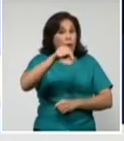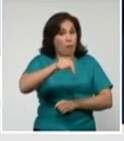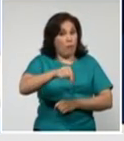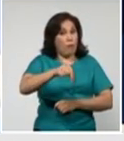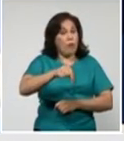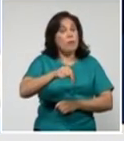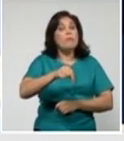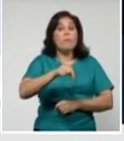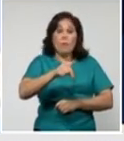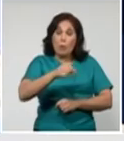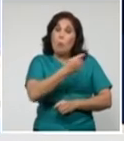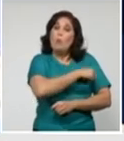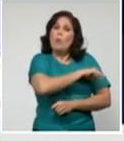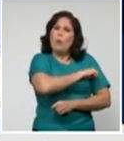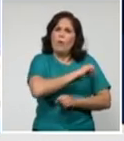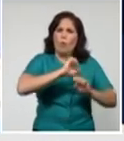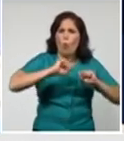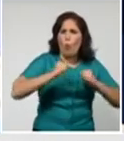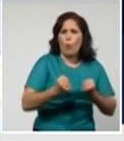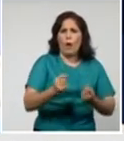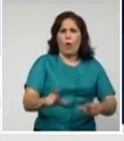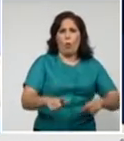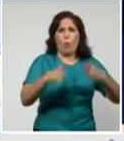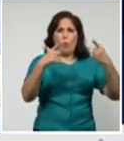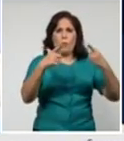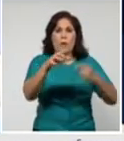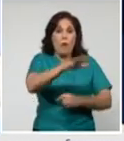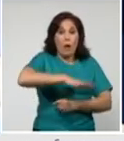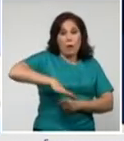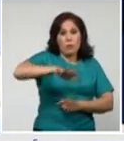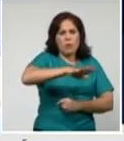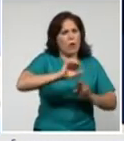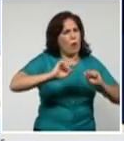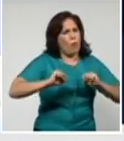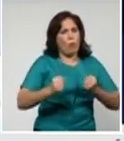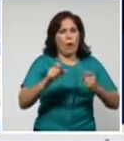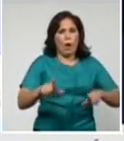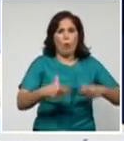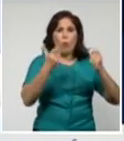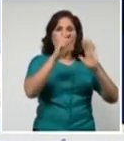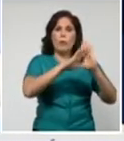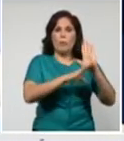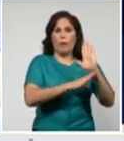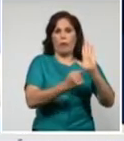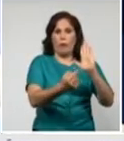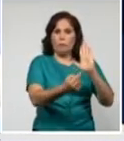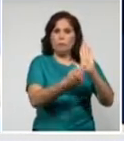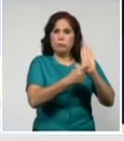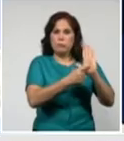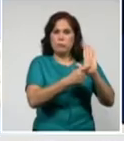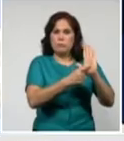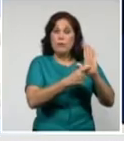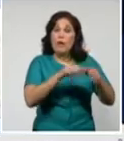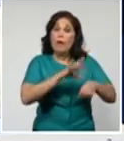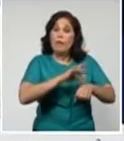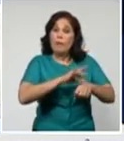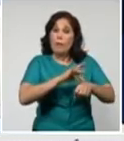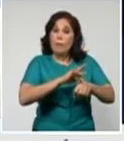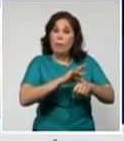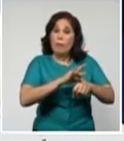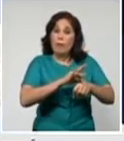que le corresponde a una parte de la sociedad. En una enfermedad con